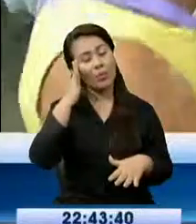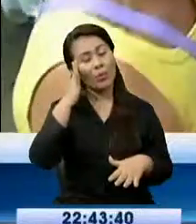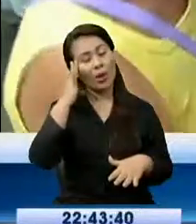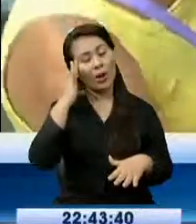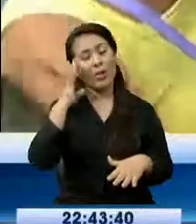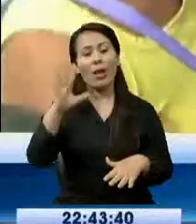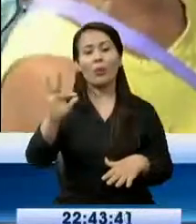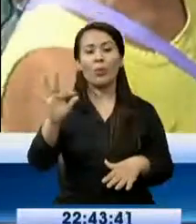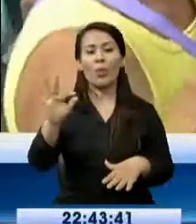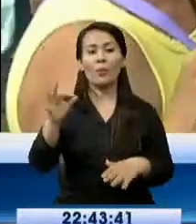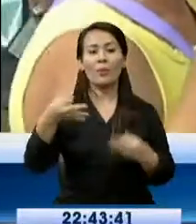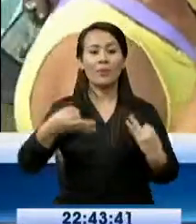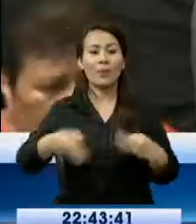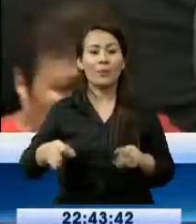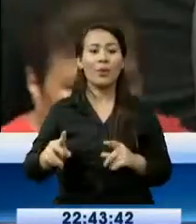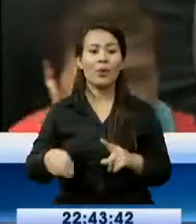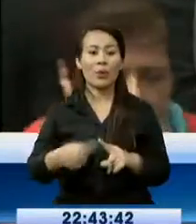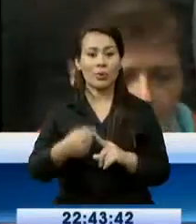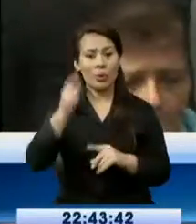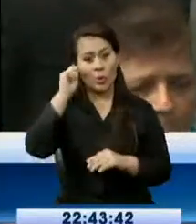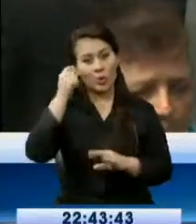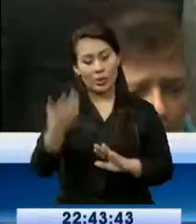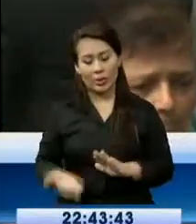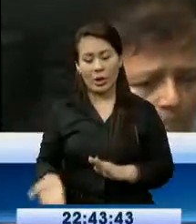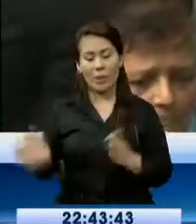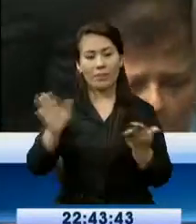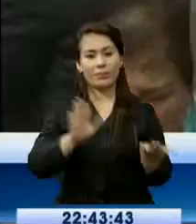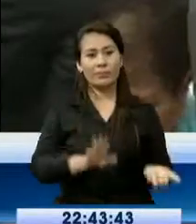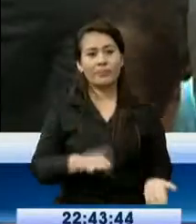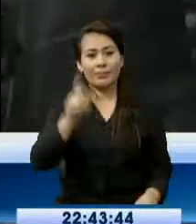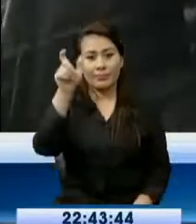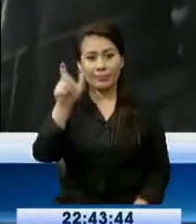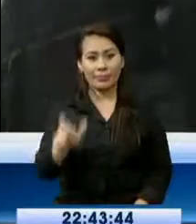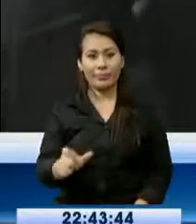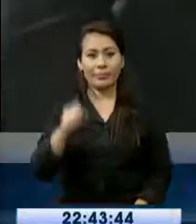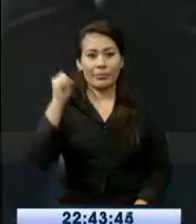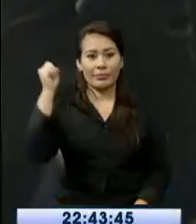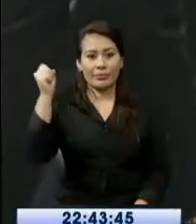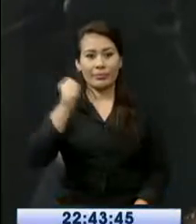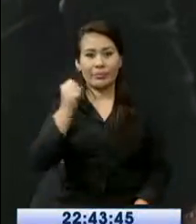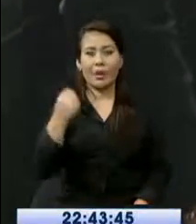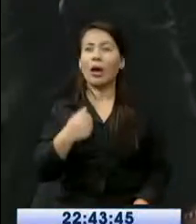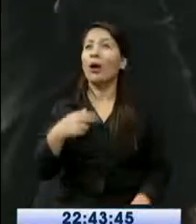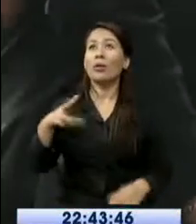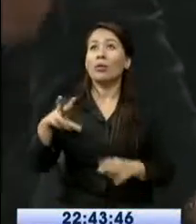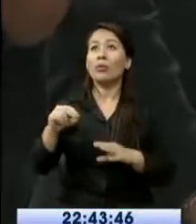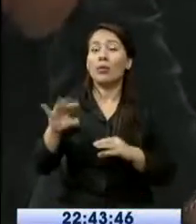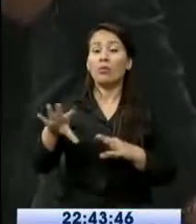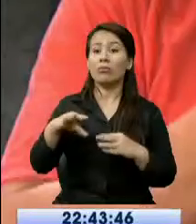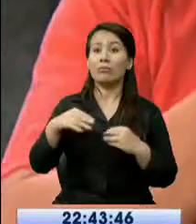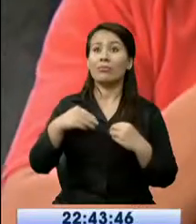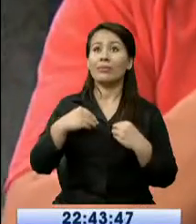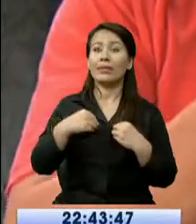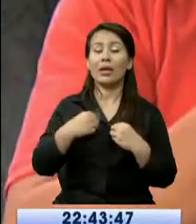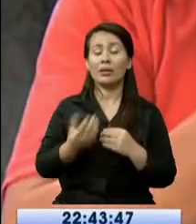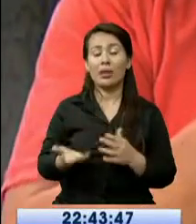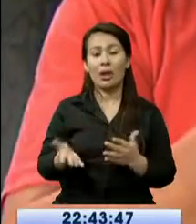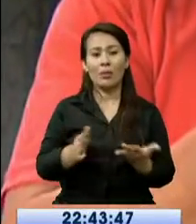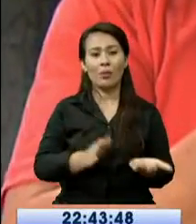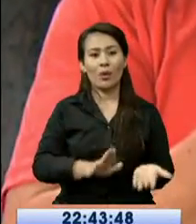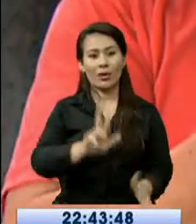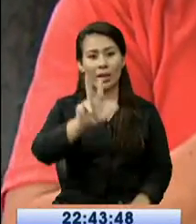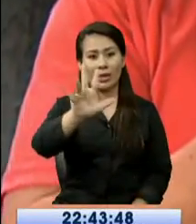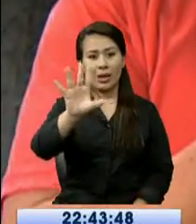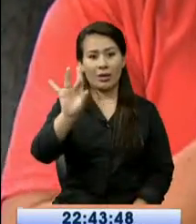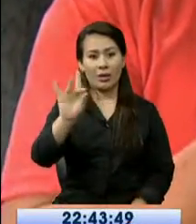de febrero, cuando se viene el enigma, negando la muerte a 38 años, que